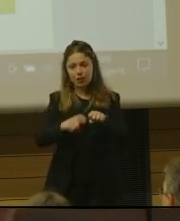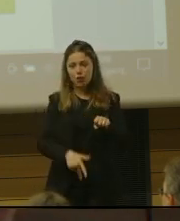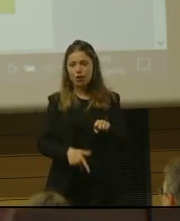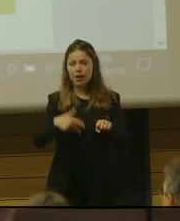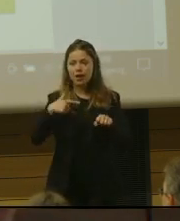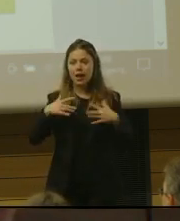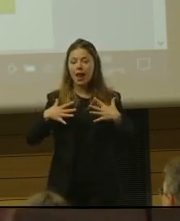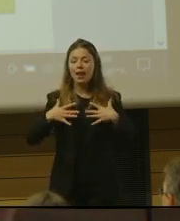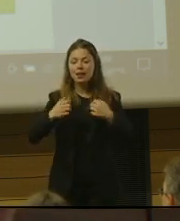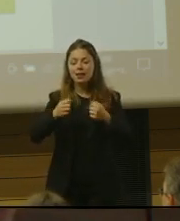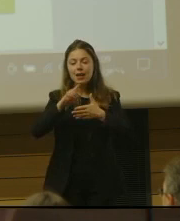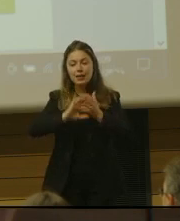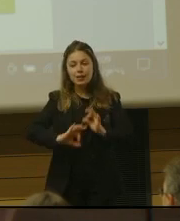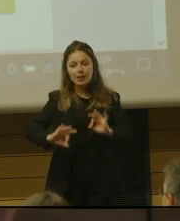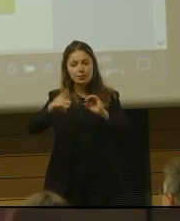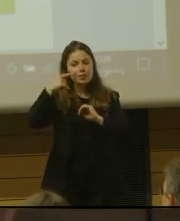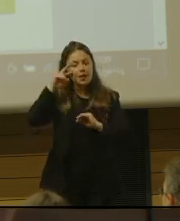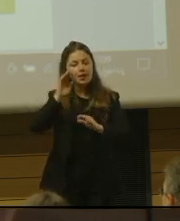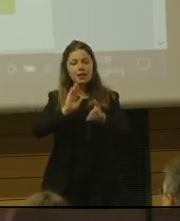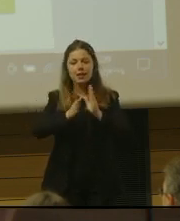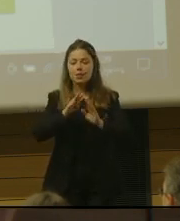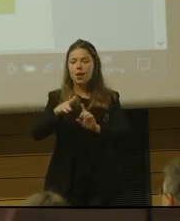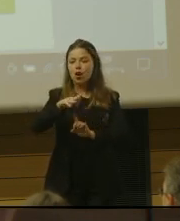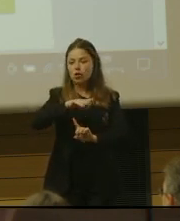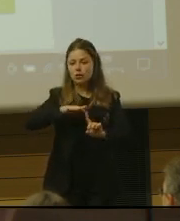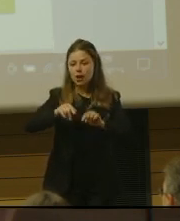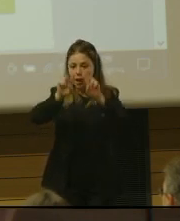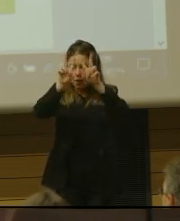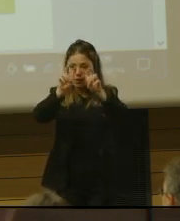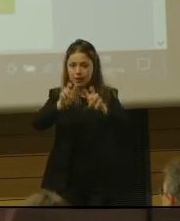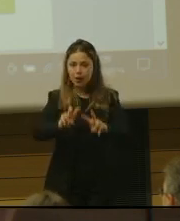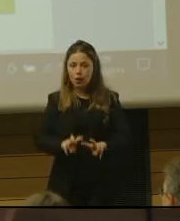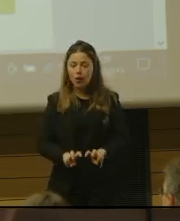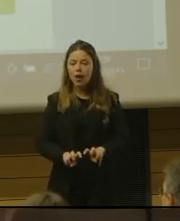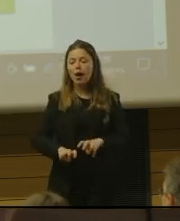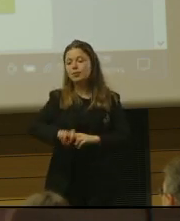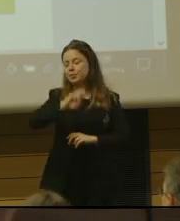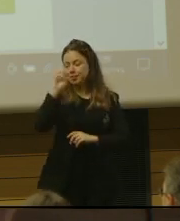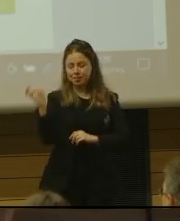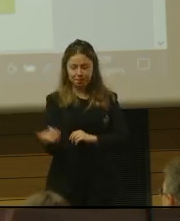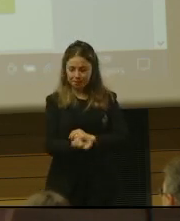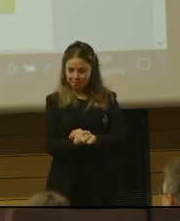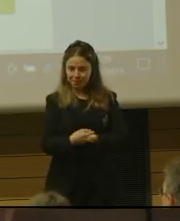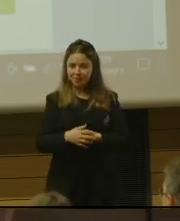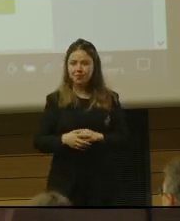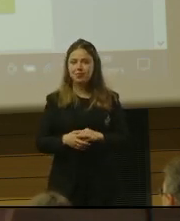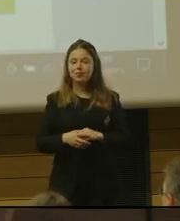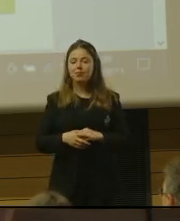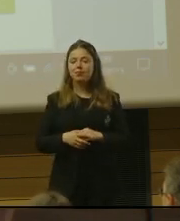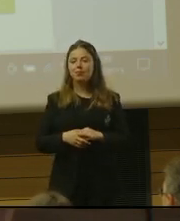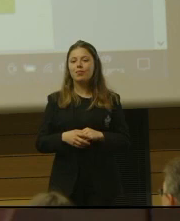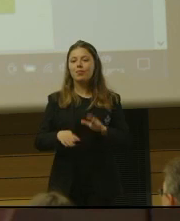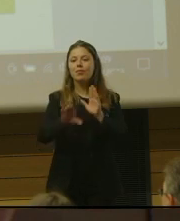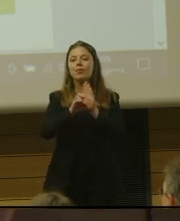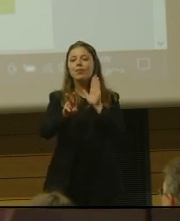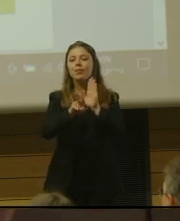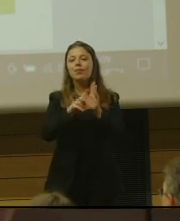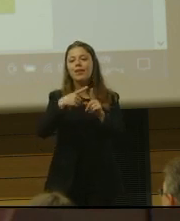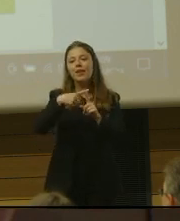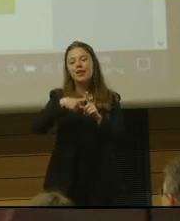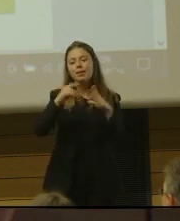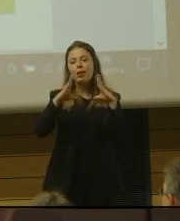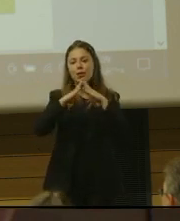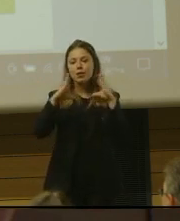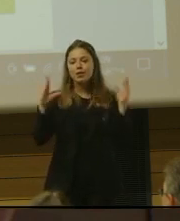general sanitaria, especialista en terapias contextuales, investigadora, bueno, un poco de currículum a nivel de la Universidad